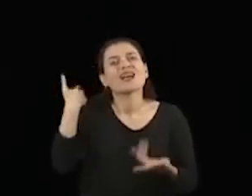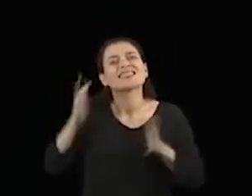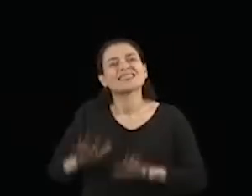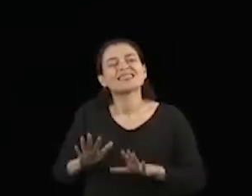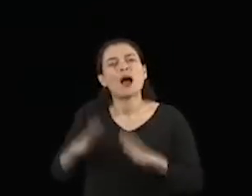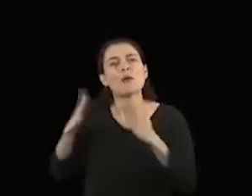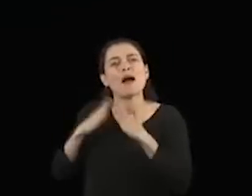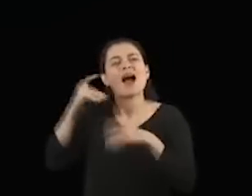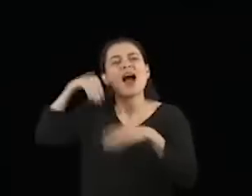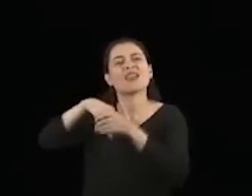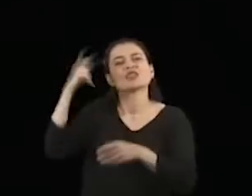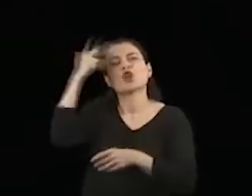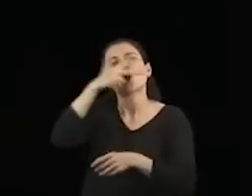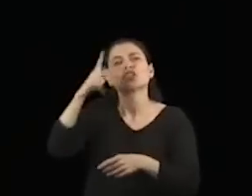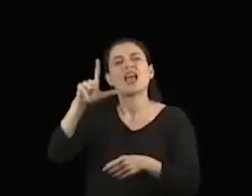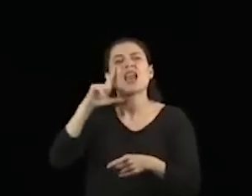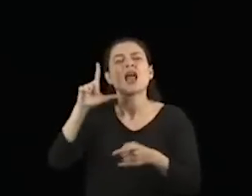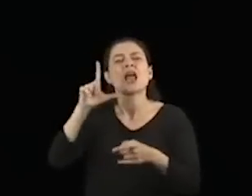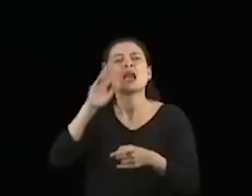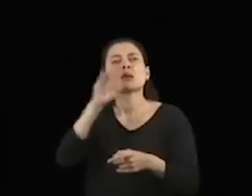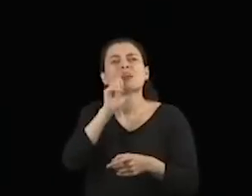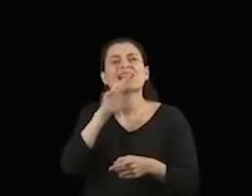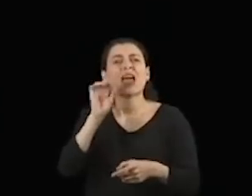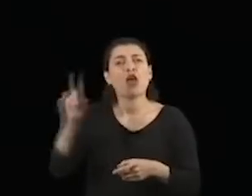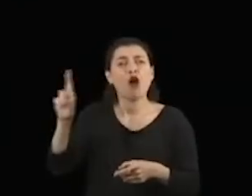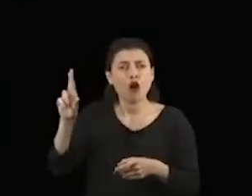en el Hotel Libertador con el equipo de Toto, y era,